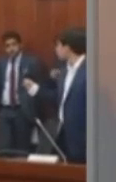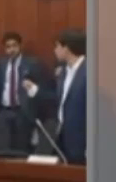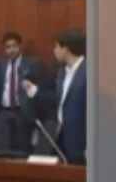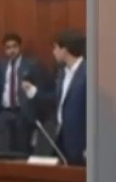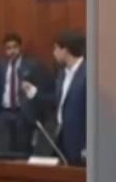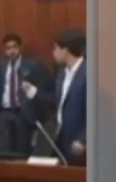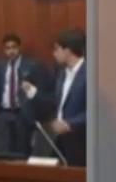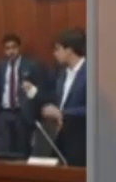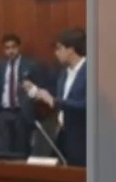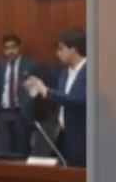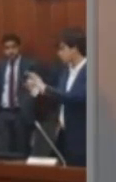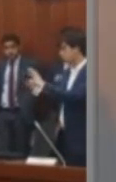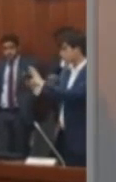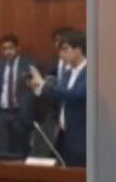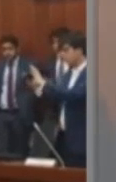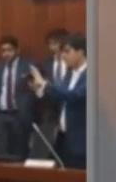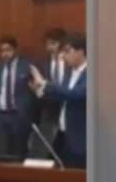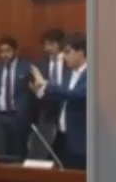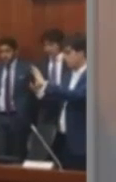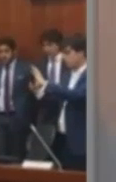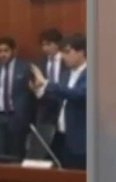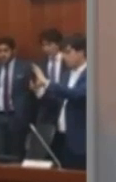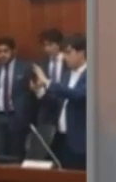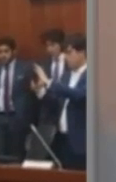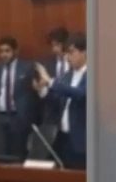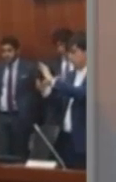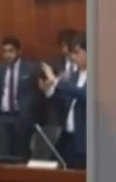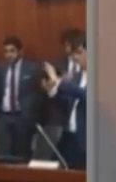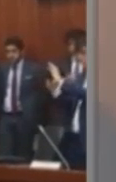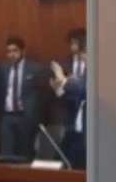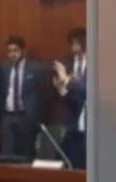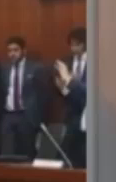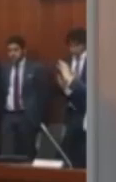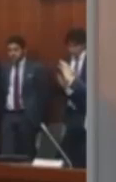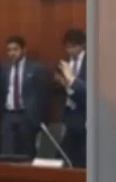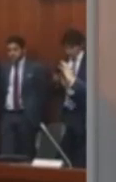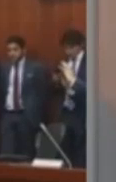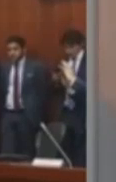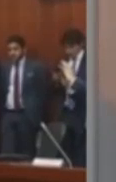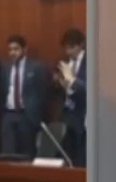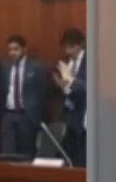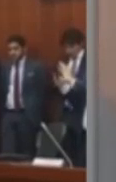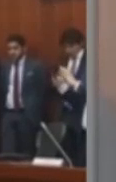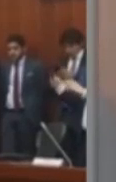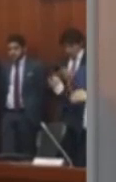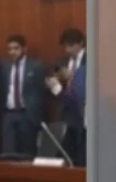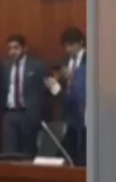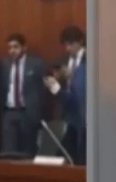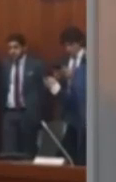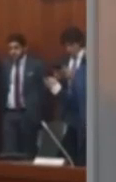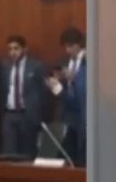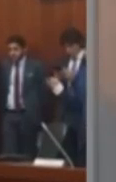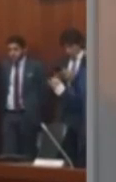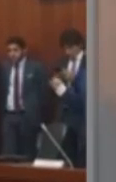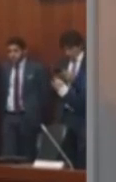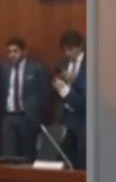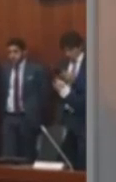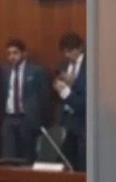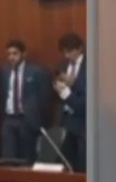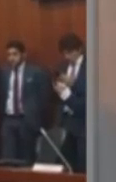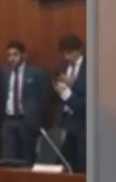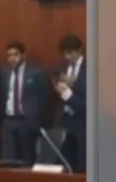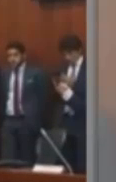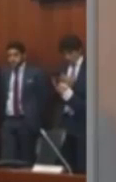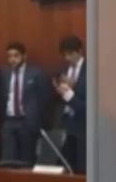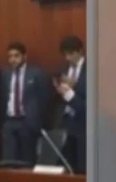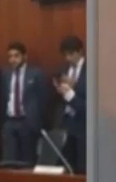que nos está tocando vivir como venezolanos. Eternamente agradecido como venezolano, no lo vamos a olvidar, porque nosotros estamos condenados a vivir juntos